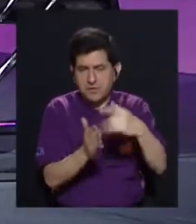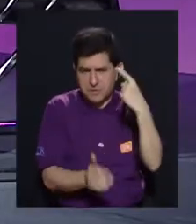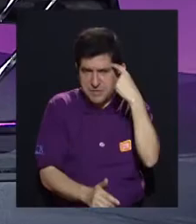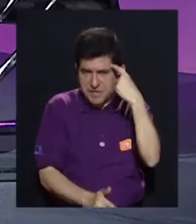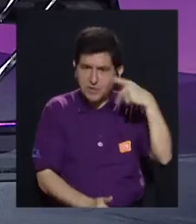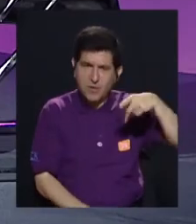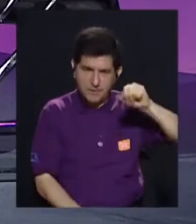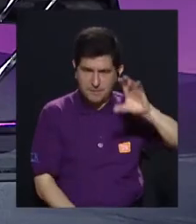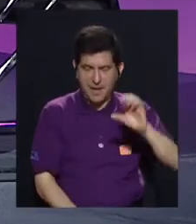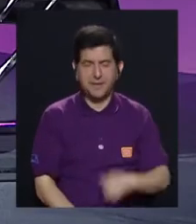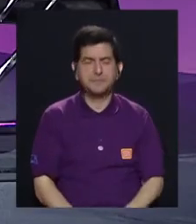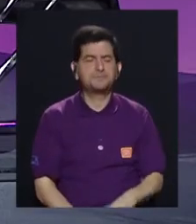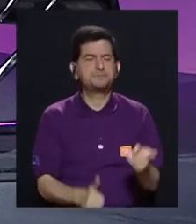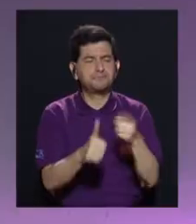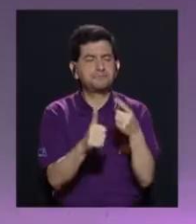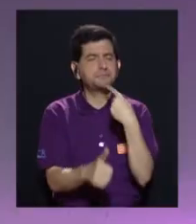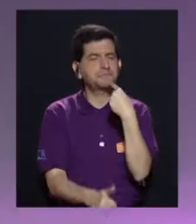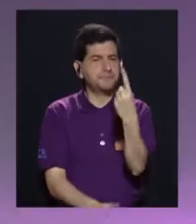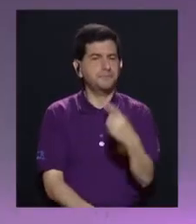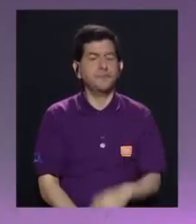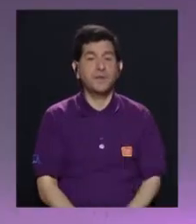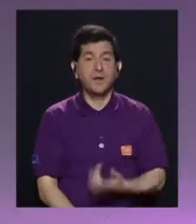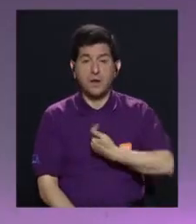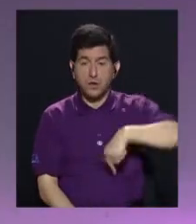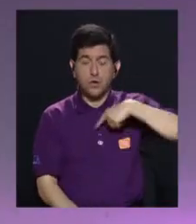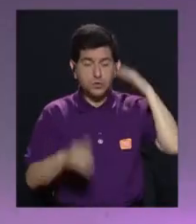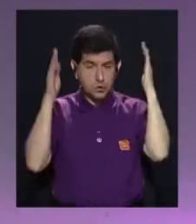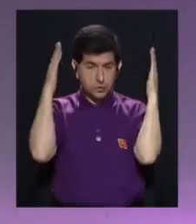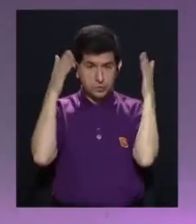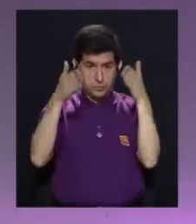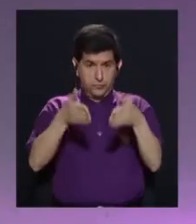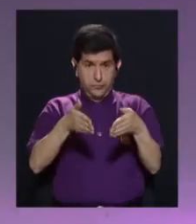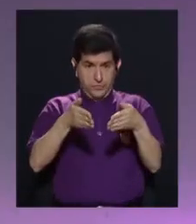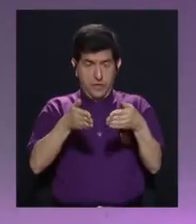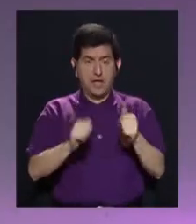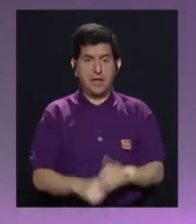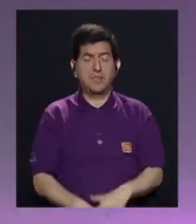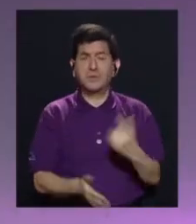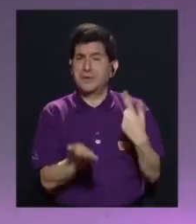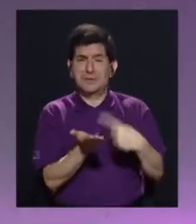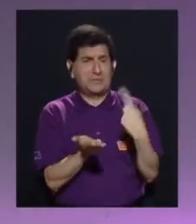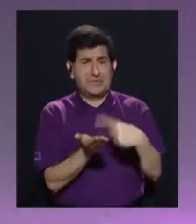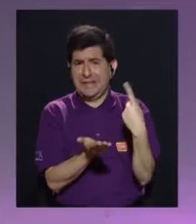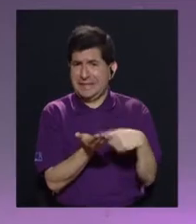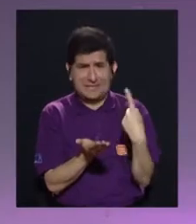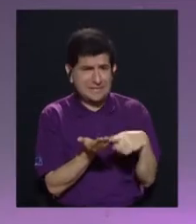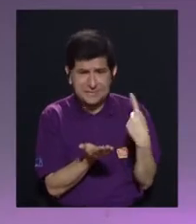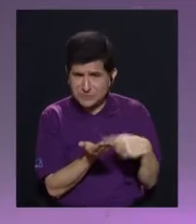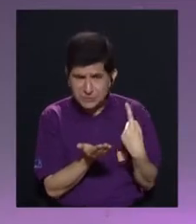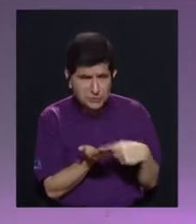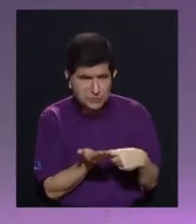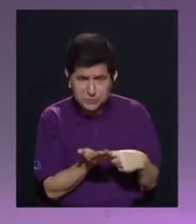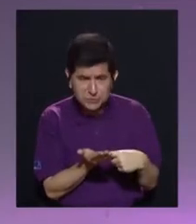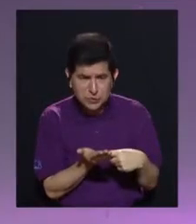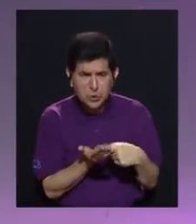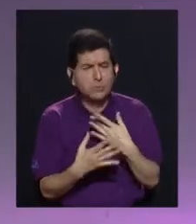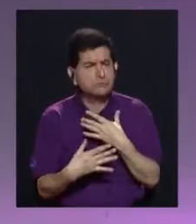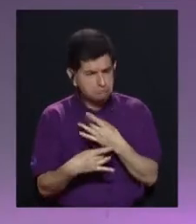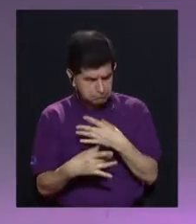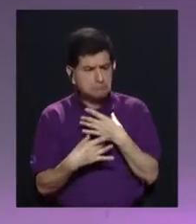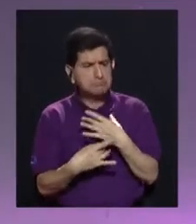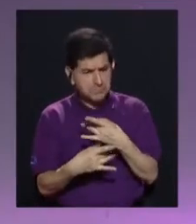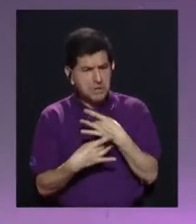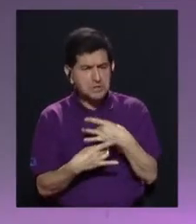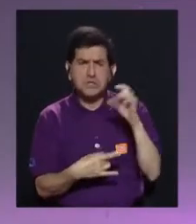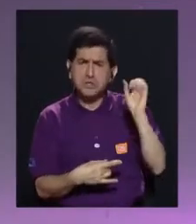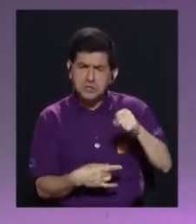vea yo primero quiero decir que nos hemos centrado en una discusión muy interesante